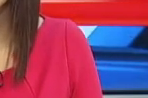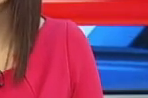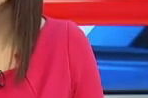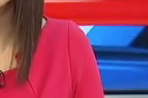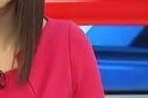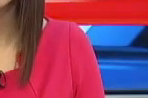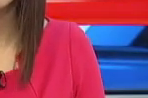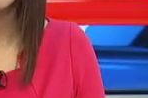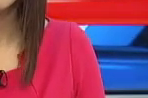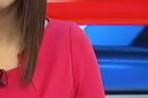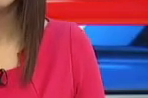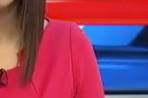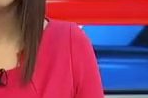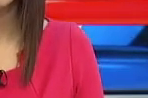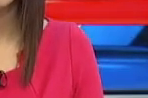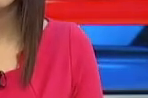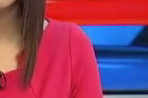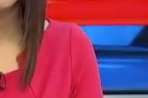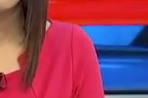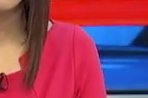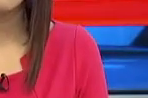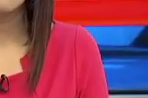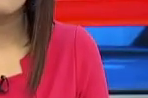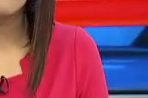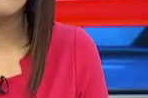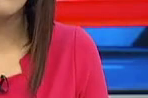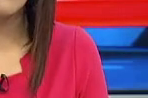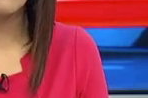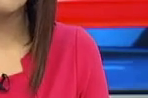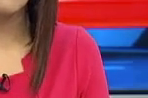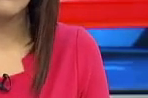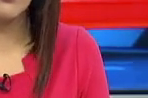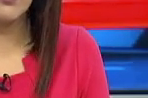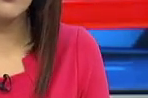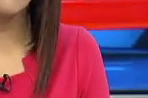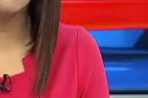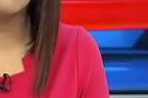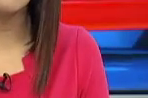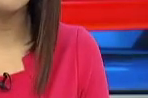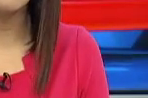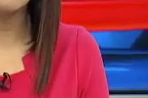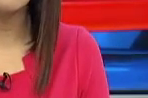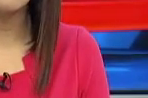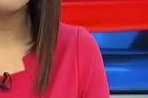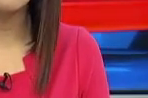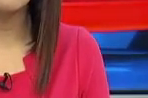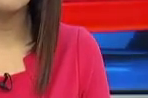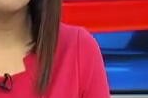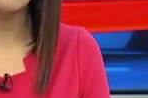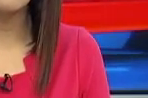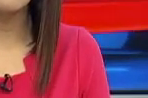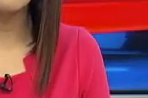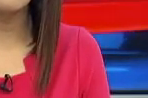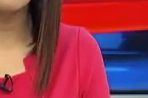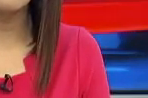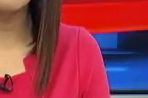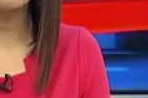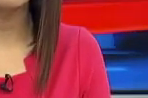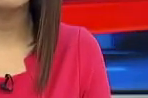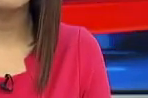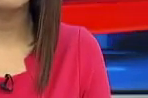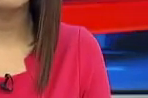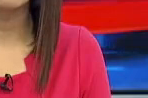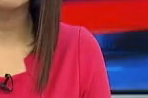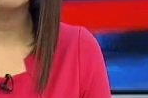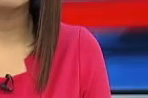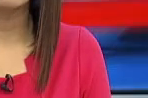momento de hacer ejercicio? Bueno, según los especialistas, esto es totalmente falso. La mascarilla no impide en nada el paso de